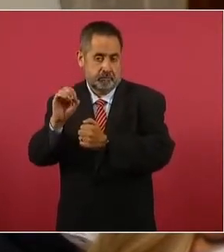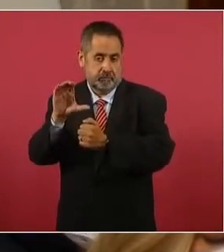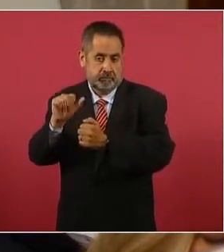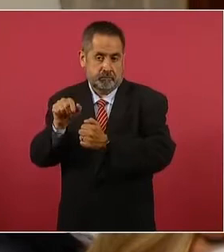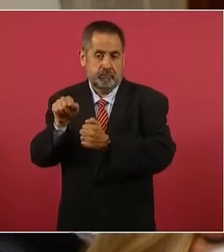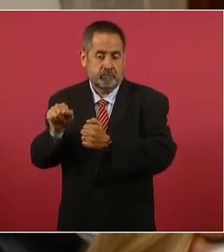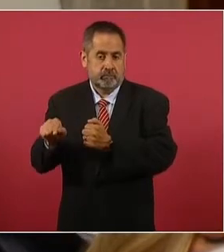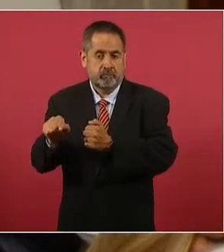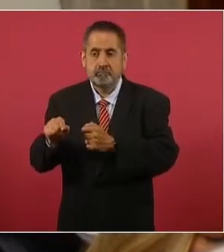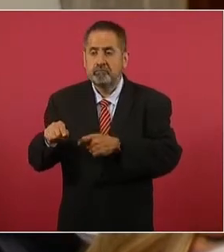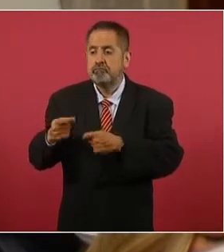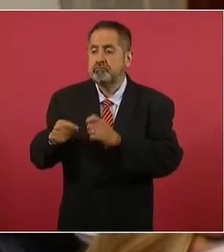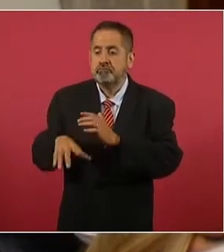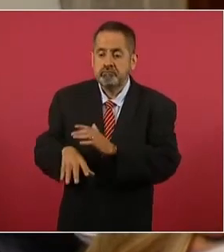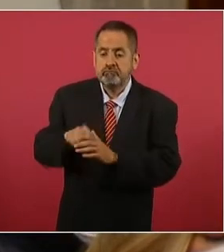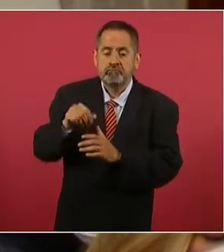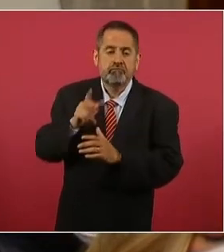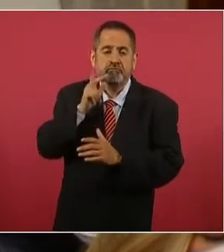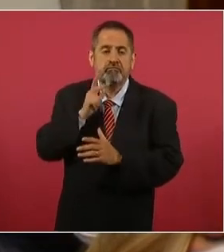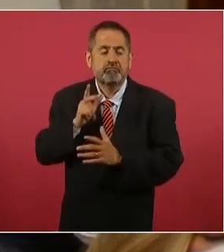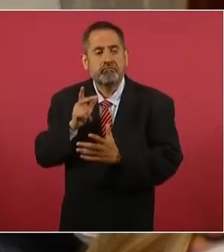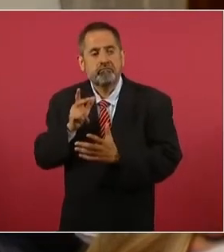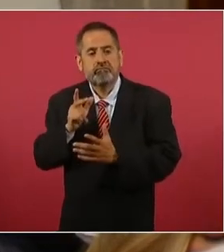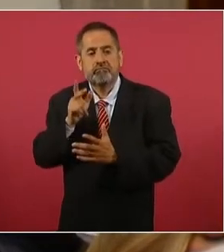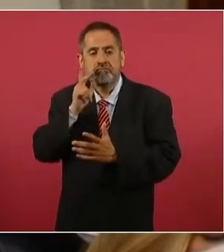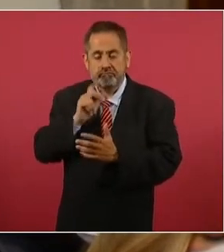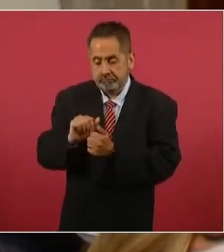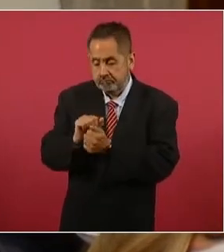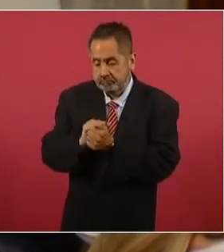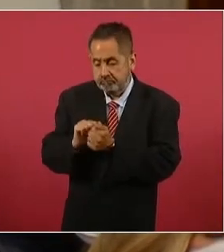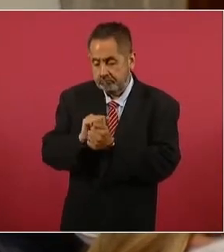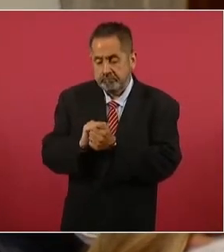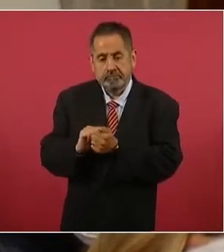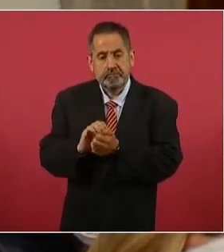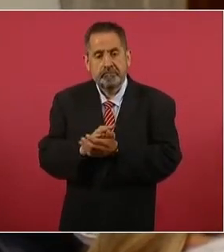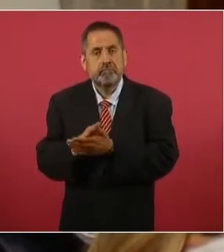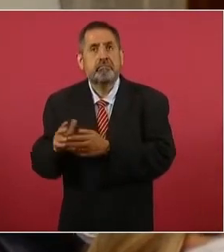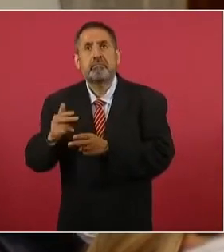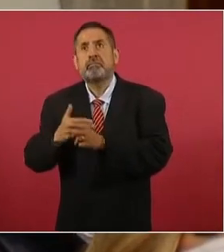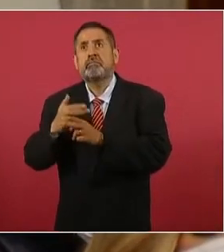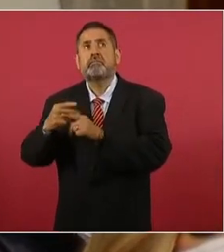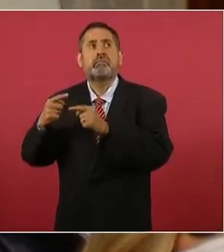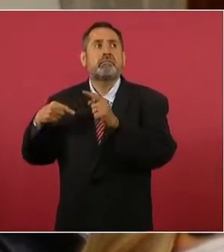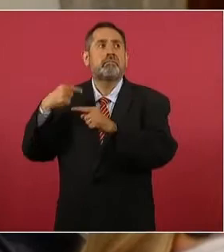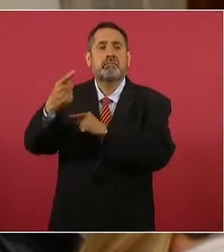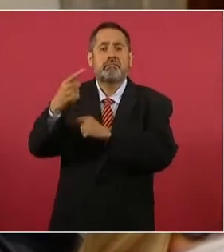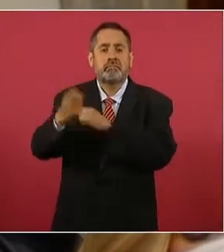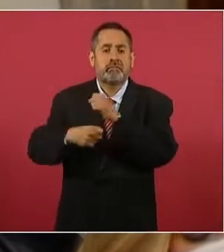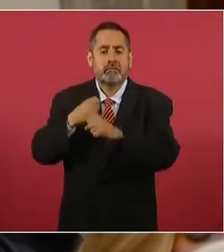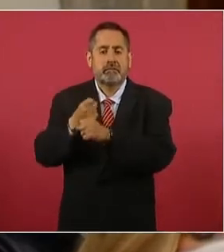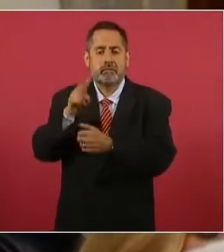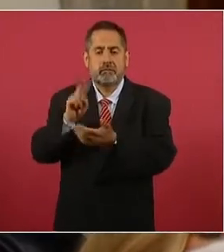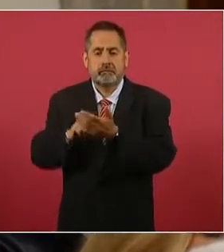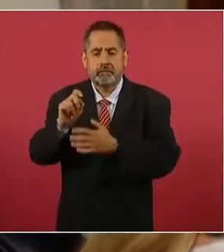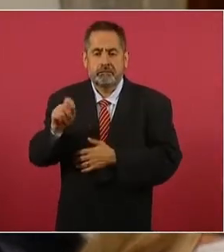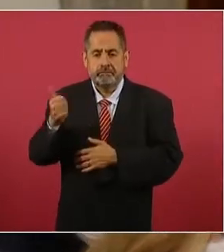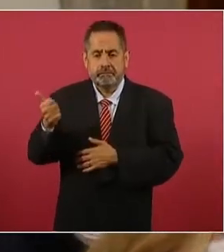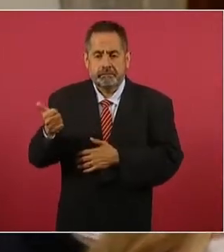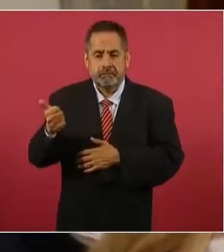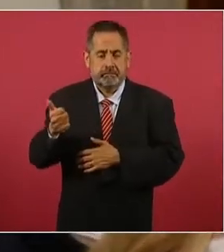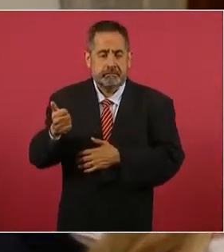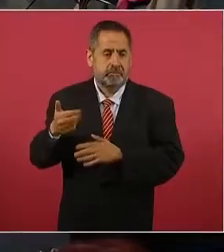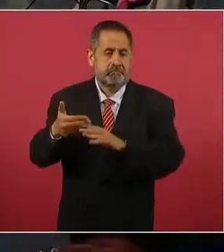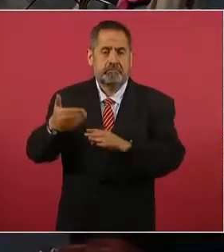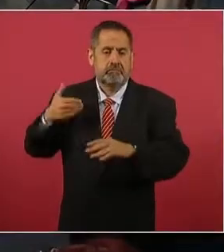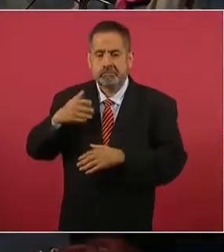a dar petróleo, o sea, a refinar petróleo hasta el 2026, que no vamos a ver antes.